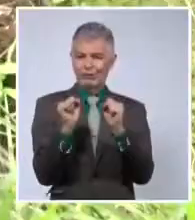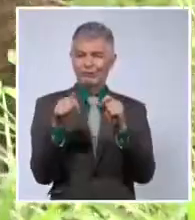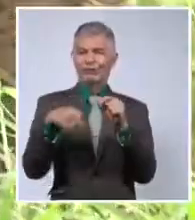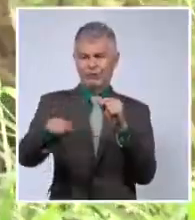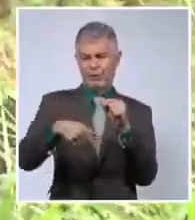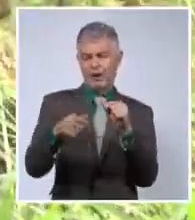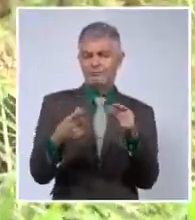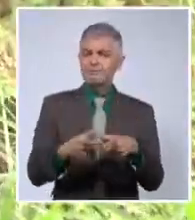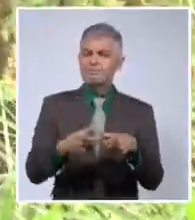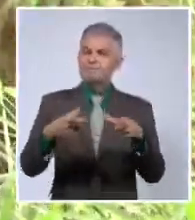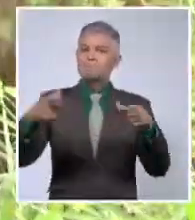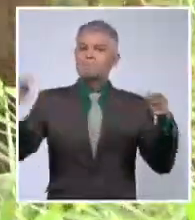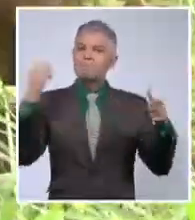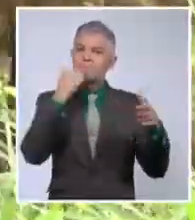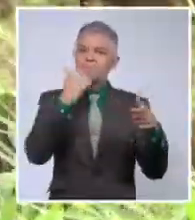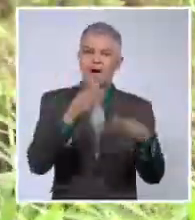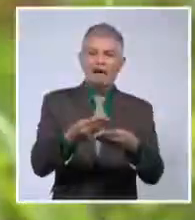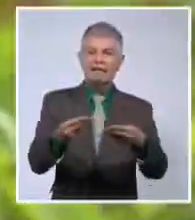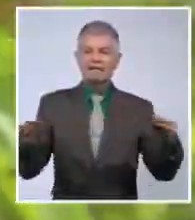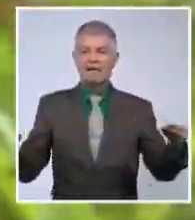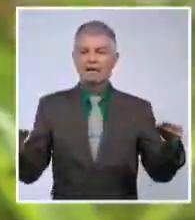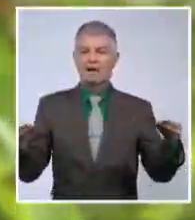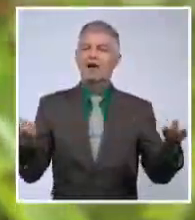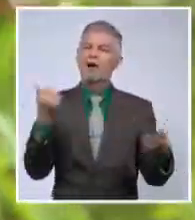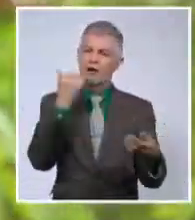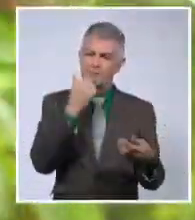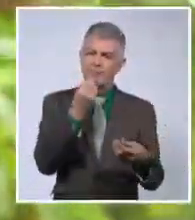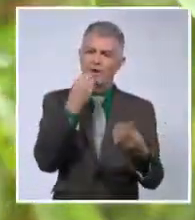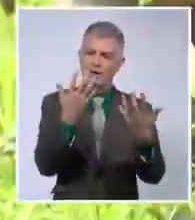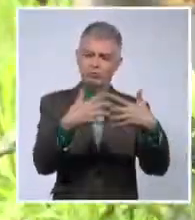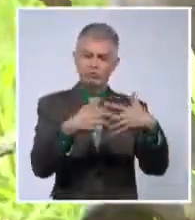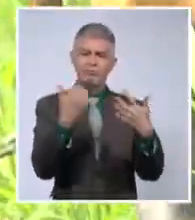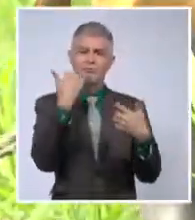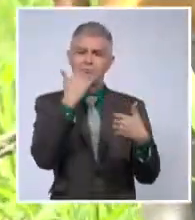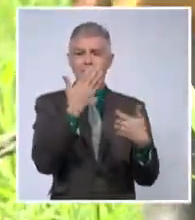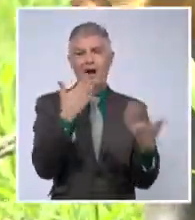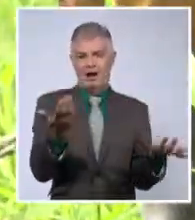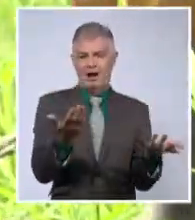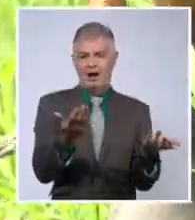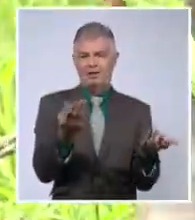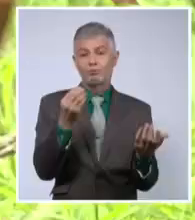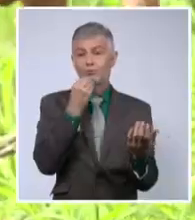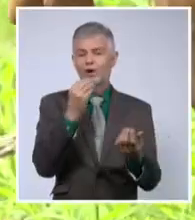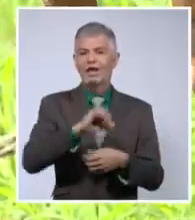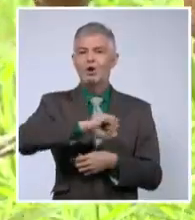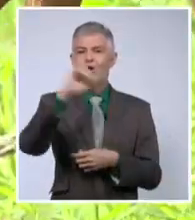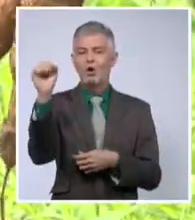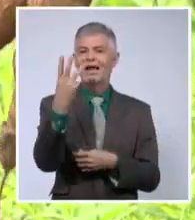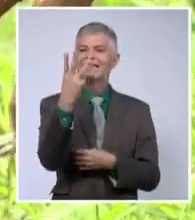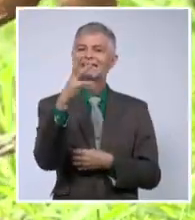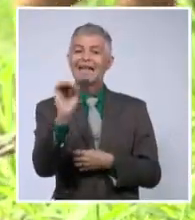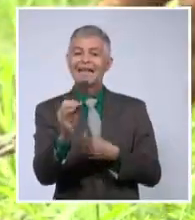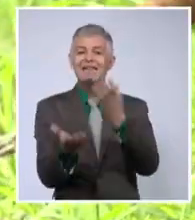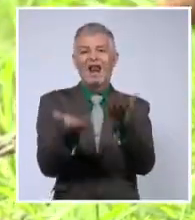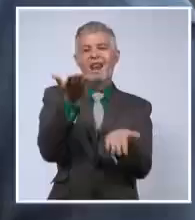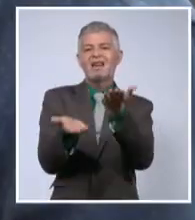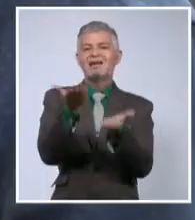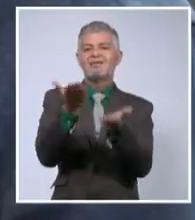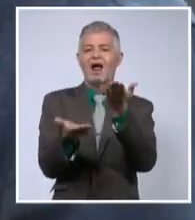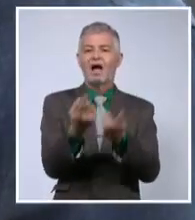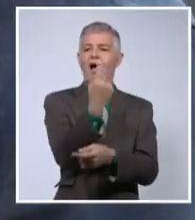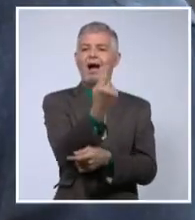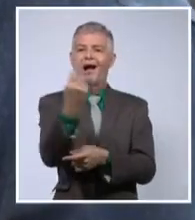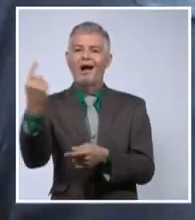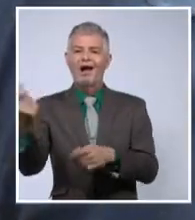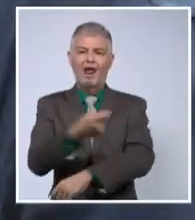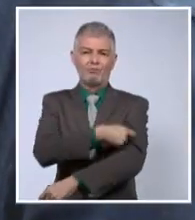para garantizar rendimientos de la tierra y llegar al cumplimiento de las 30 libras de viandas per cápita para la población. Lo